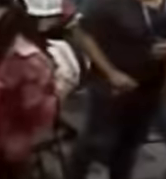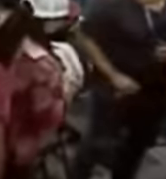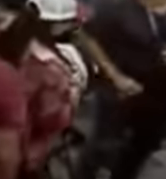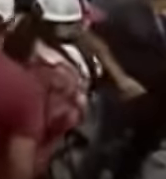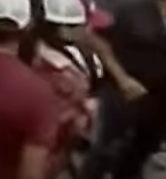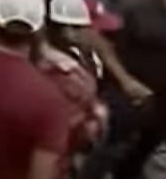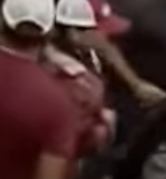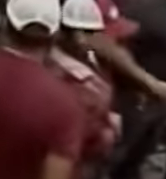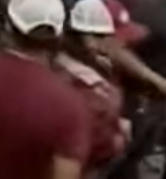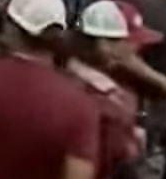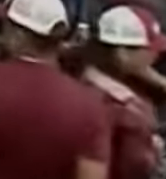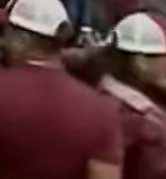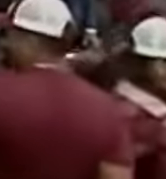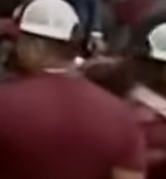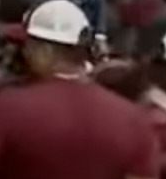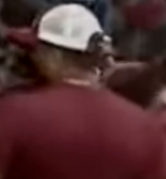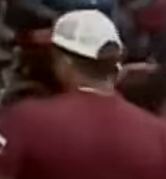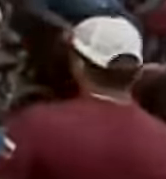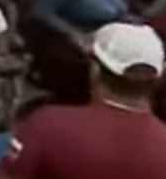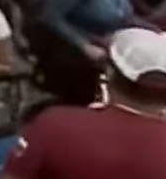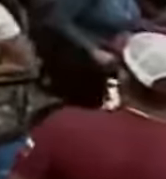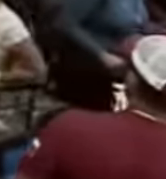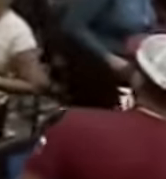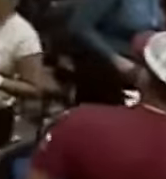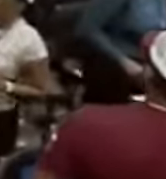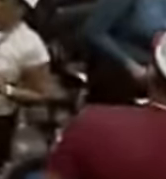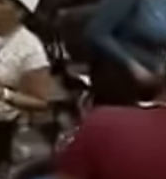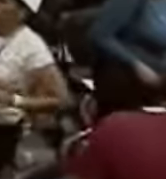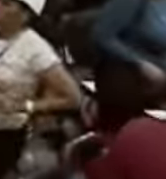Toditos los venezolanos, ¿cómo dice?